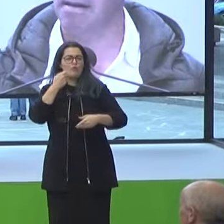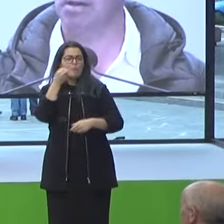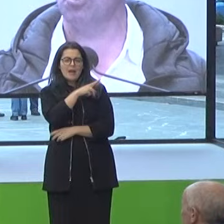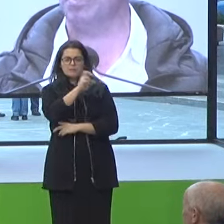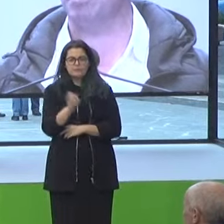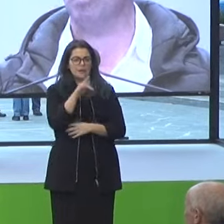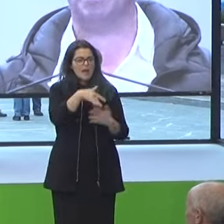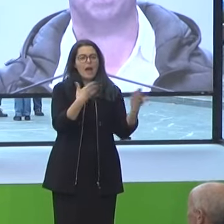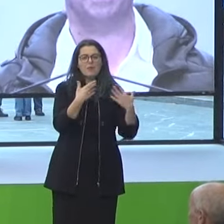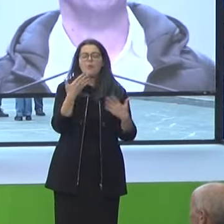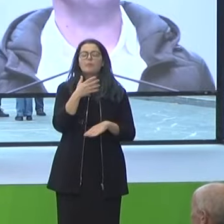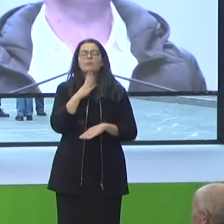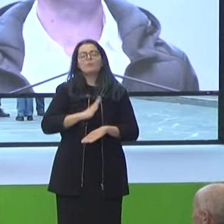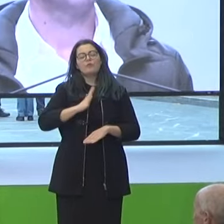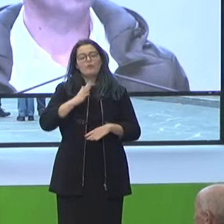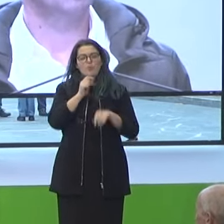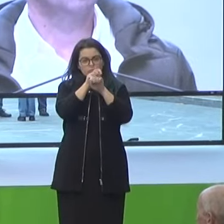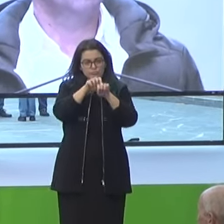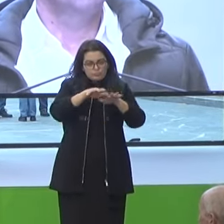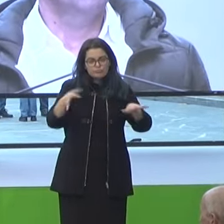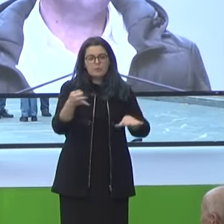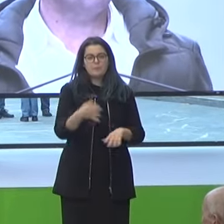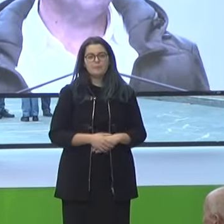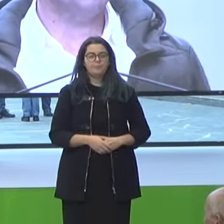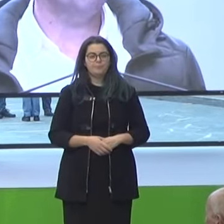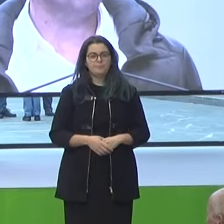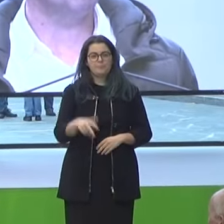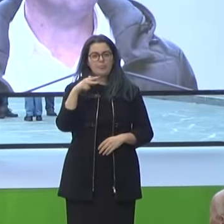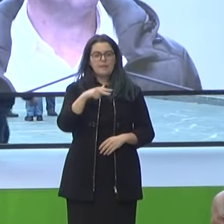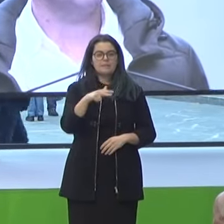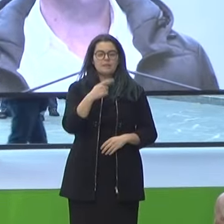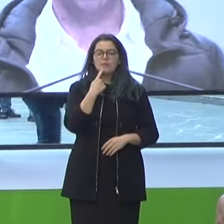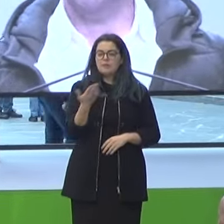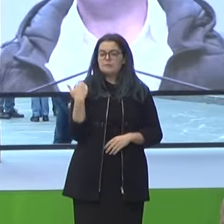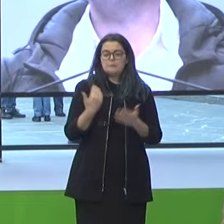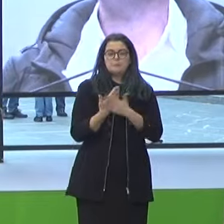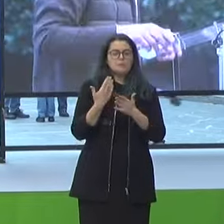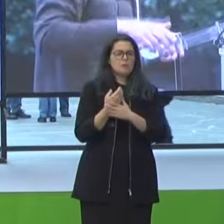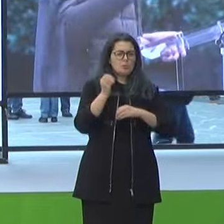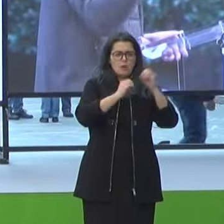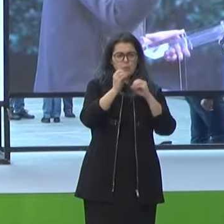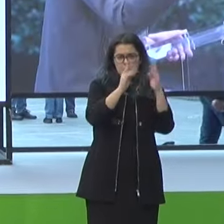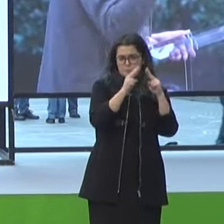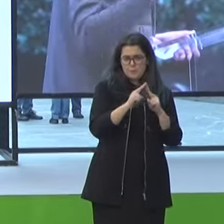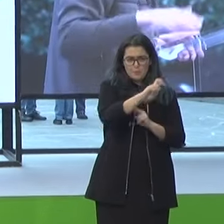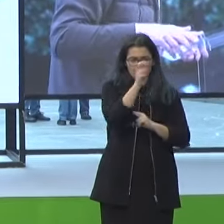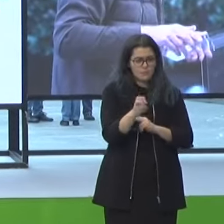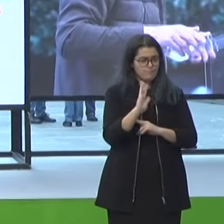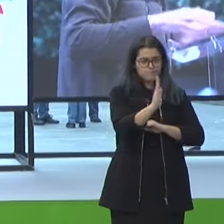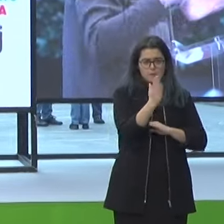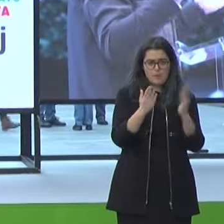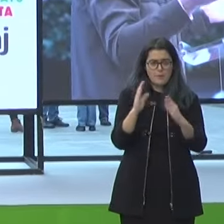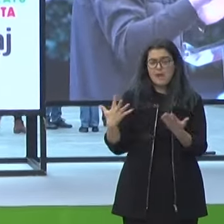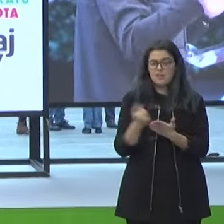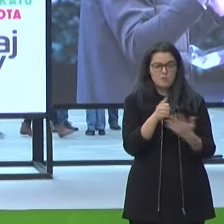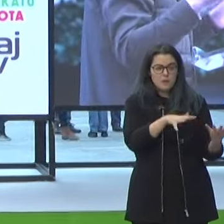zabaldu G mezu meses estos días hemos visto muchas encuestas las estáis viendo Todas